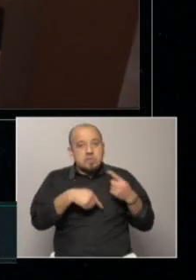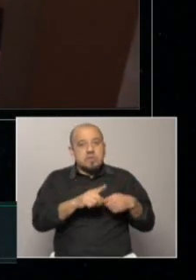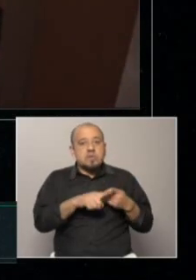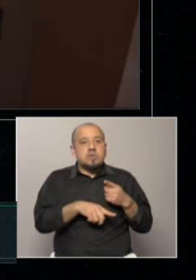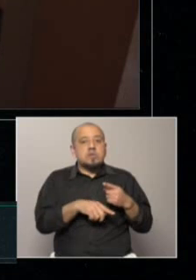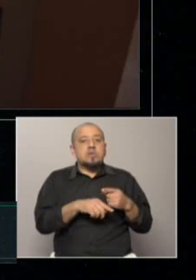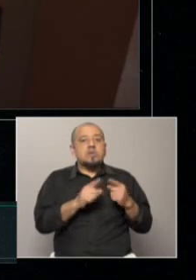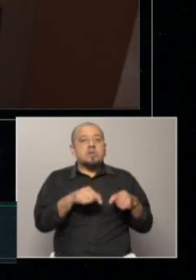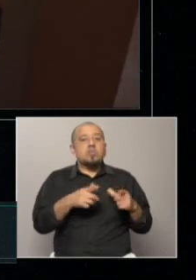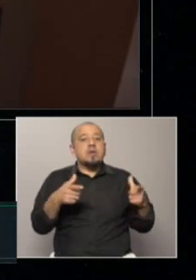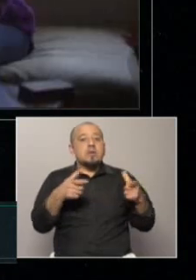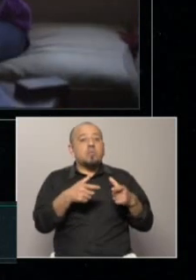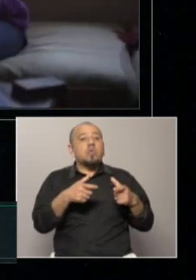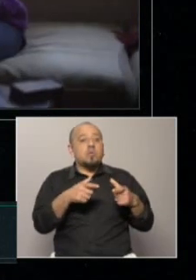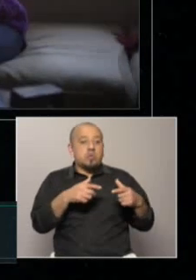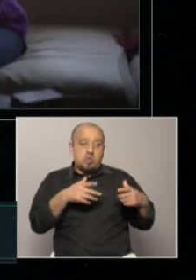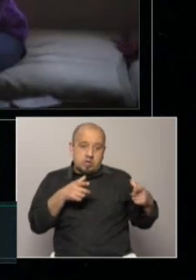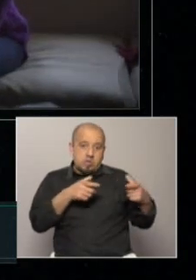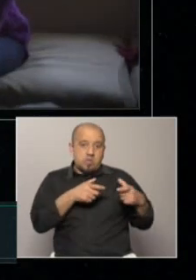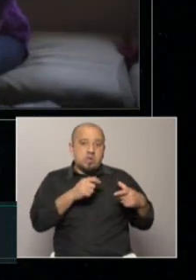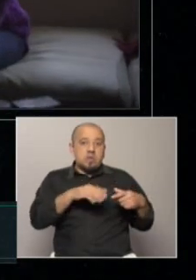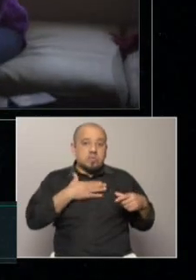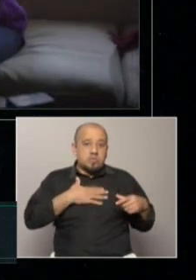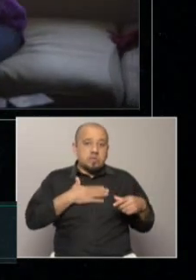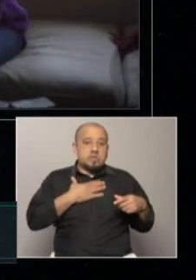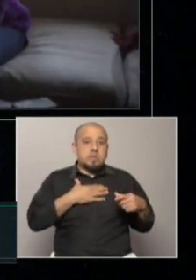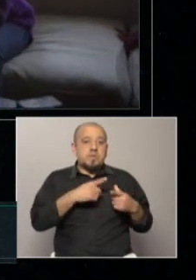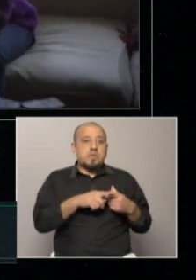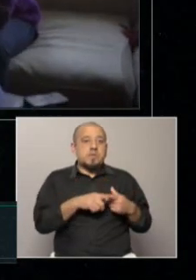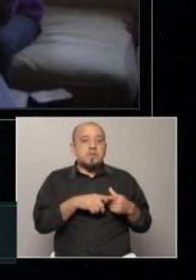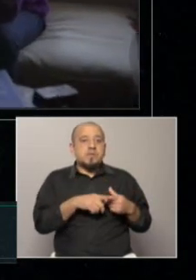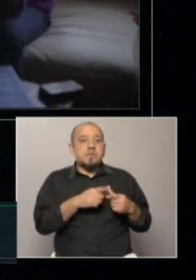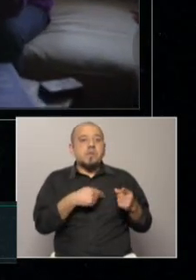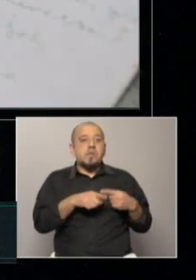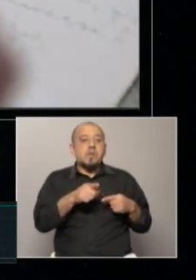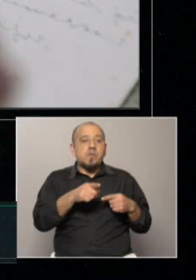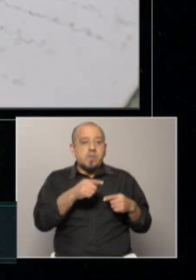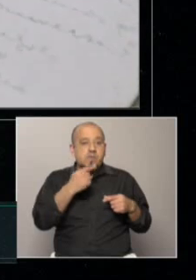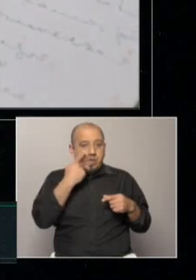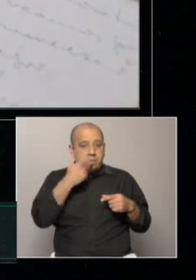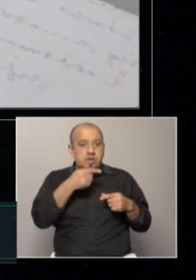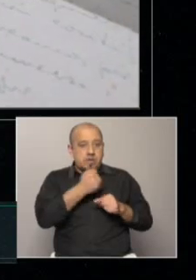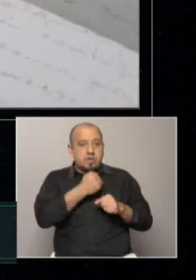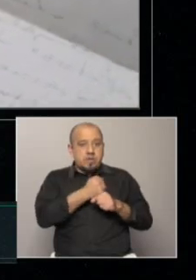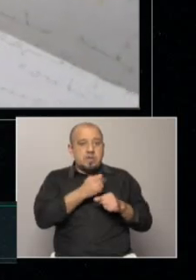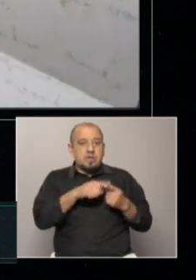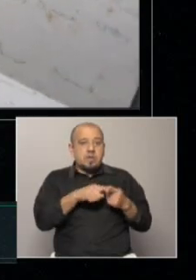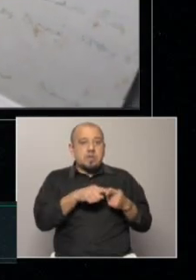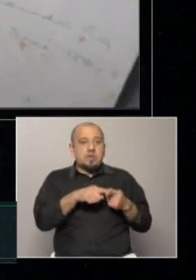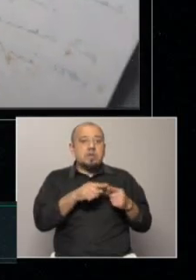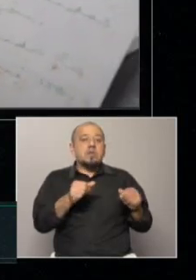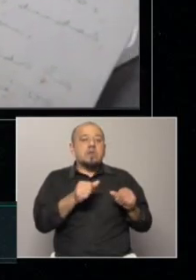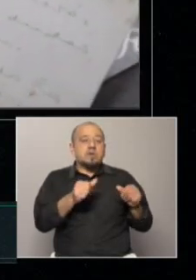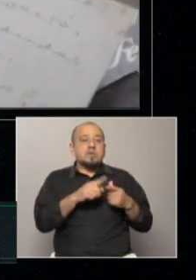parte también de un equipo que realmente es un placer. Bueno, ustedes se están dando cuenta ahora que están trabajando acá, que son apasionados de lo que